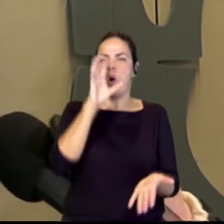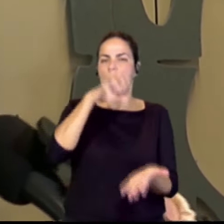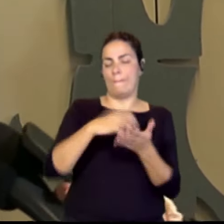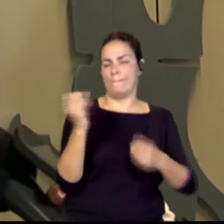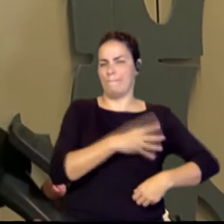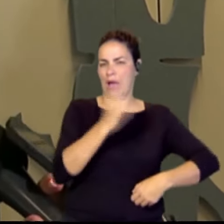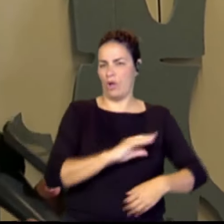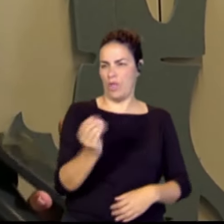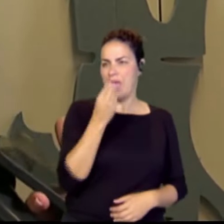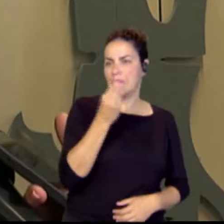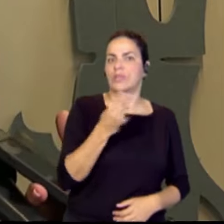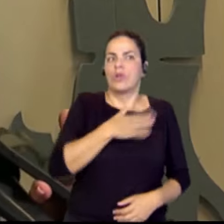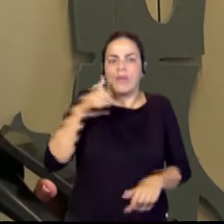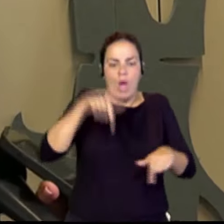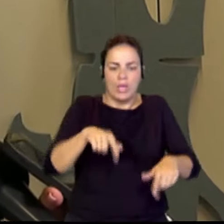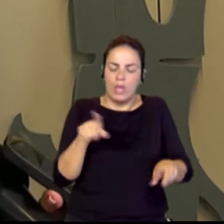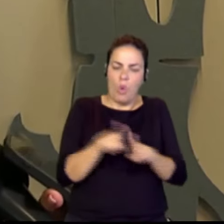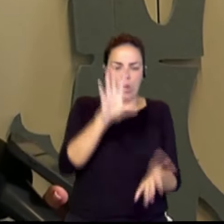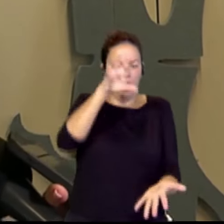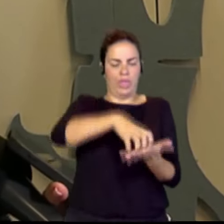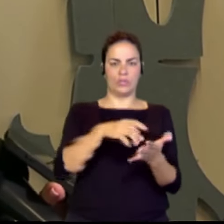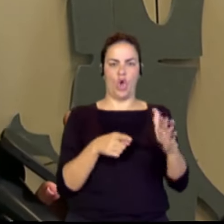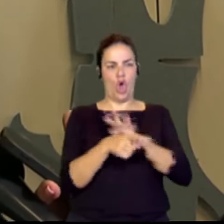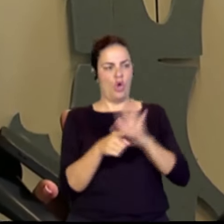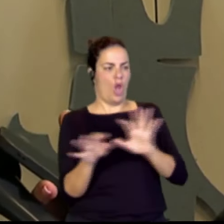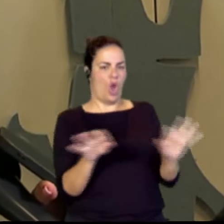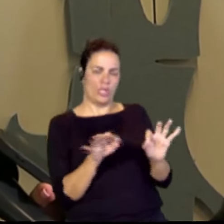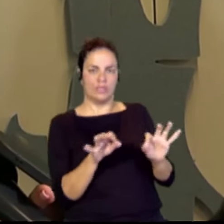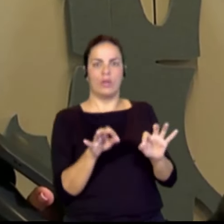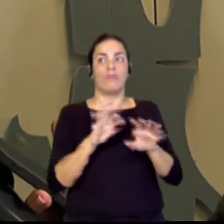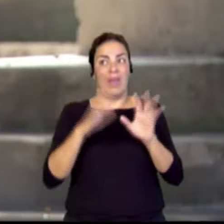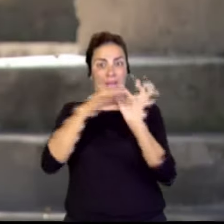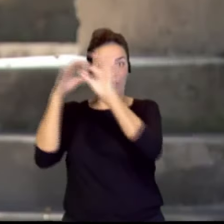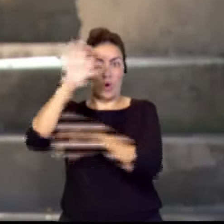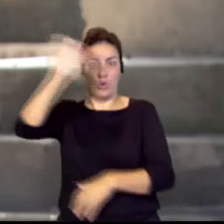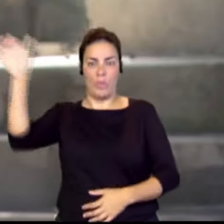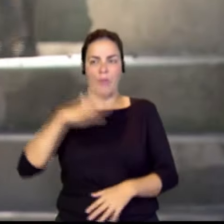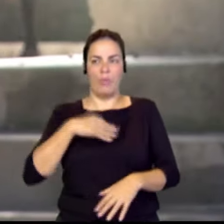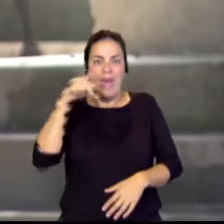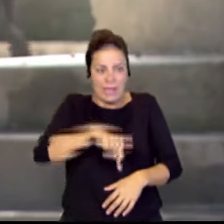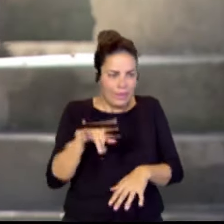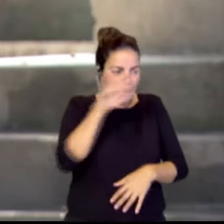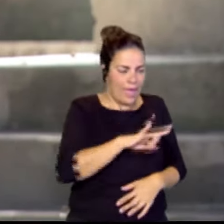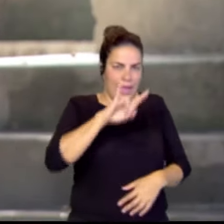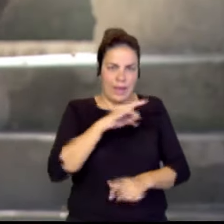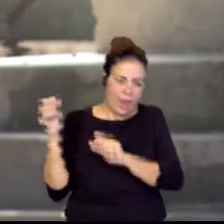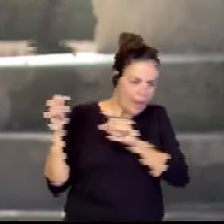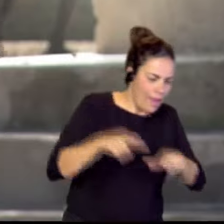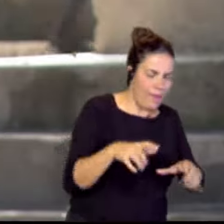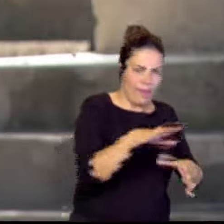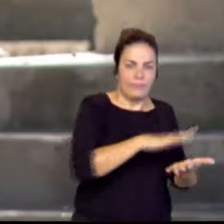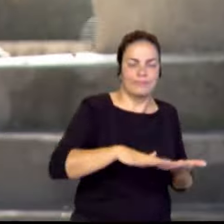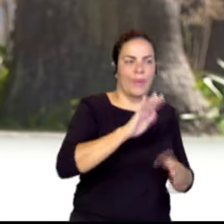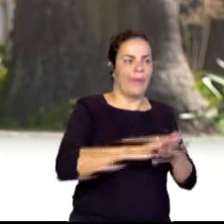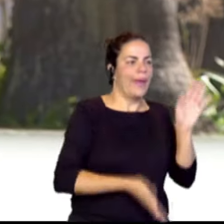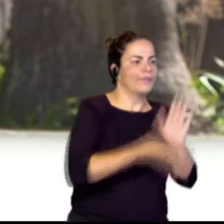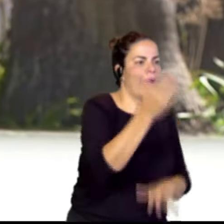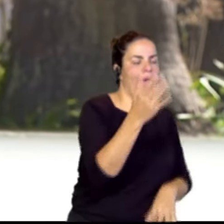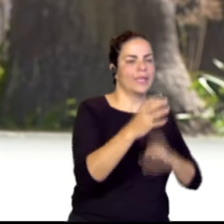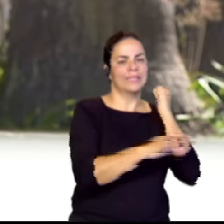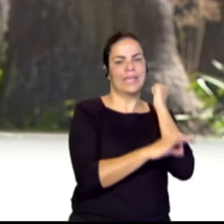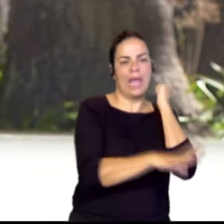Europea puede Ubicar en Canarias para lo que es toda la formación para poder irnos a mauritania senegal Marruecos